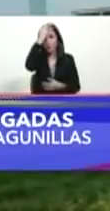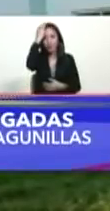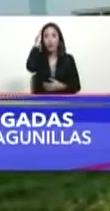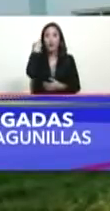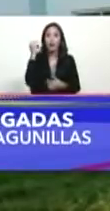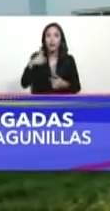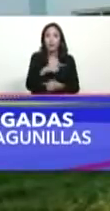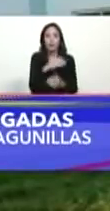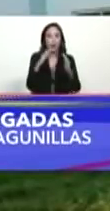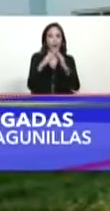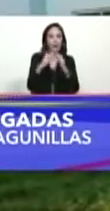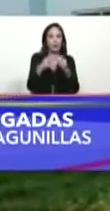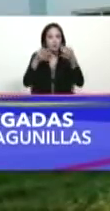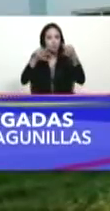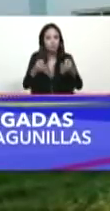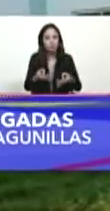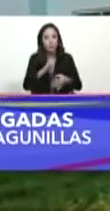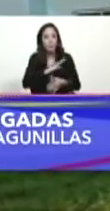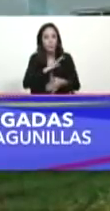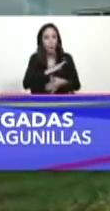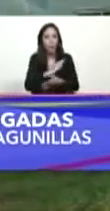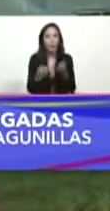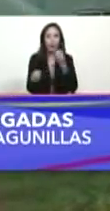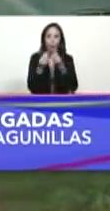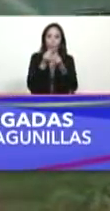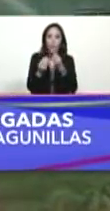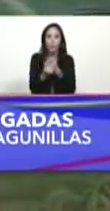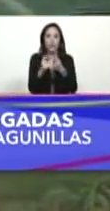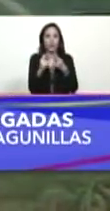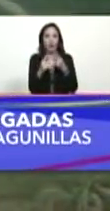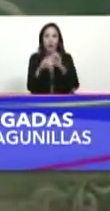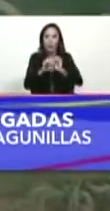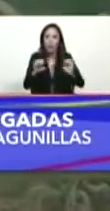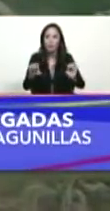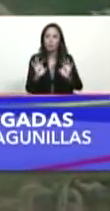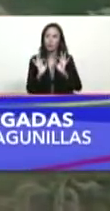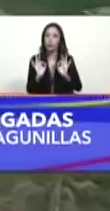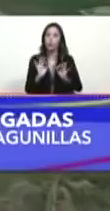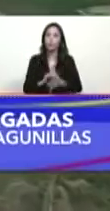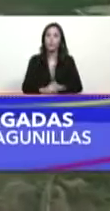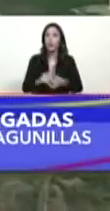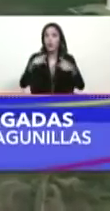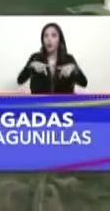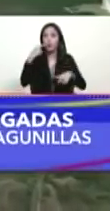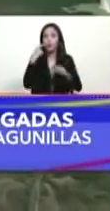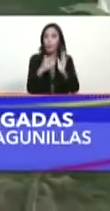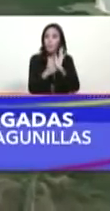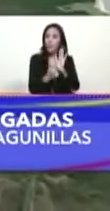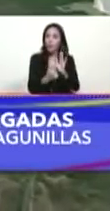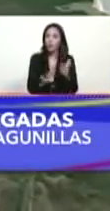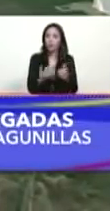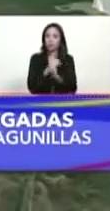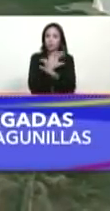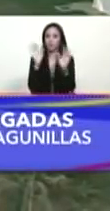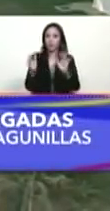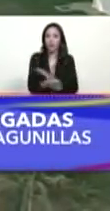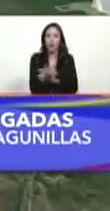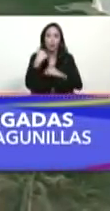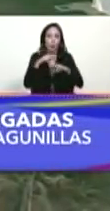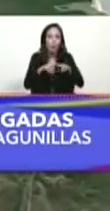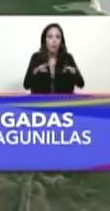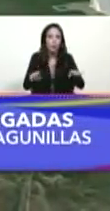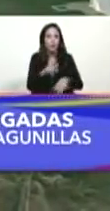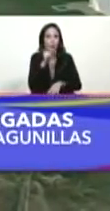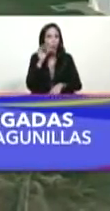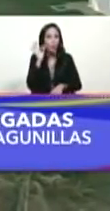techo digno, el futuro de nuestro pueblo está en la alimentación digna, en la educación digna, y aquí la estamos representando con estos niños, con